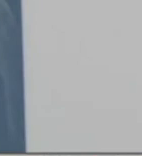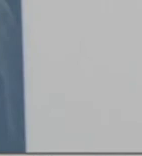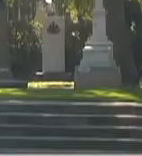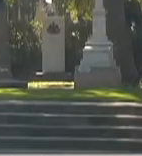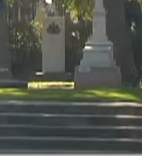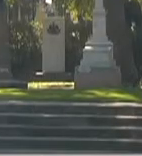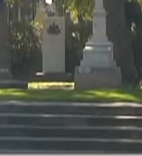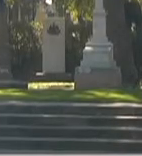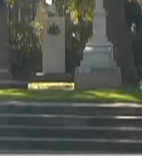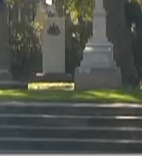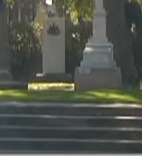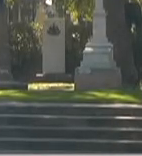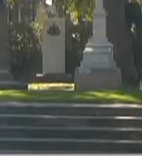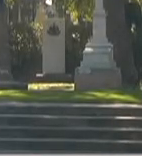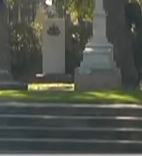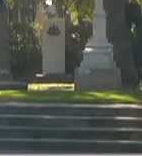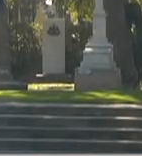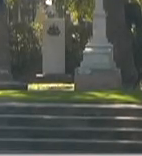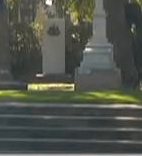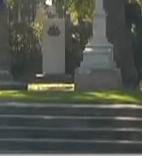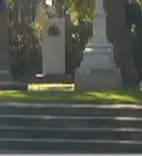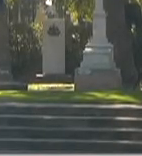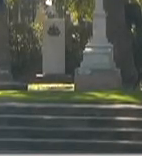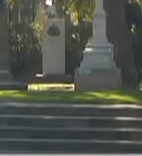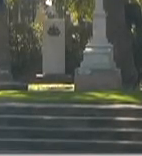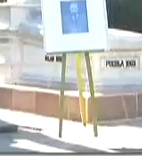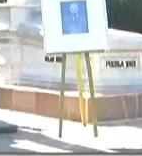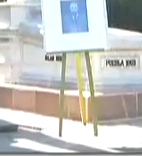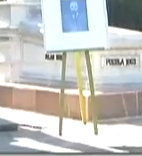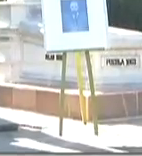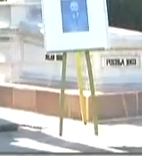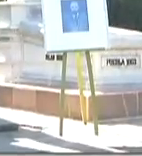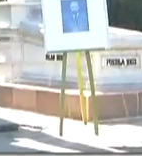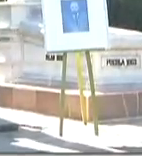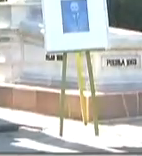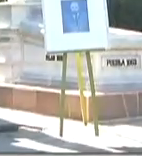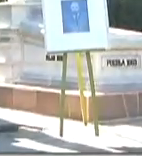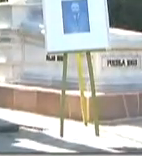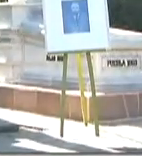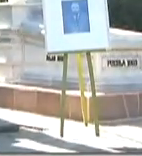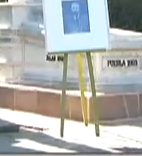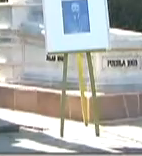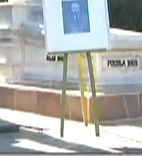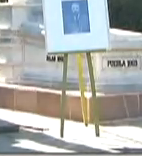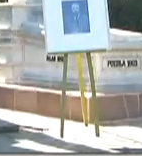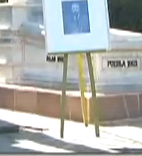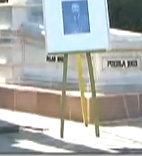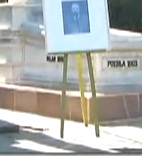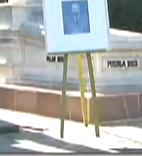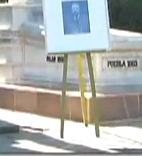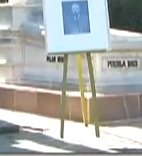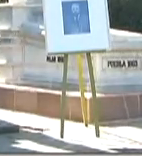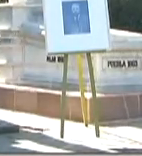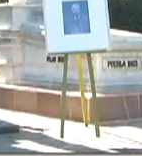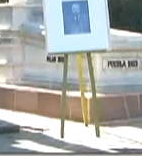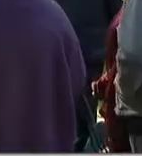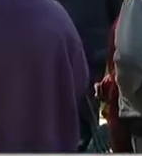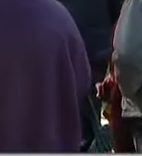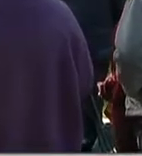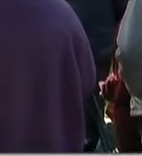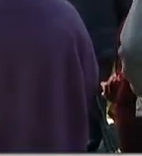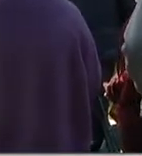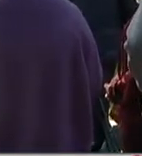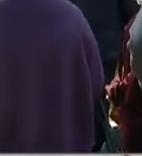amigos, funcionarios y estudiantes del Centro de Educación Artística Diego Rivera de Limba realizaron guardias de honor frente a la lápida del muralista.